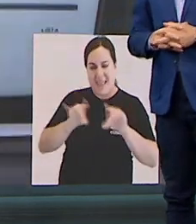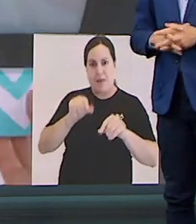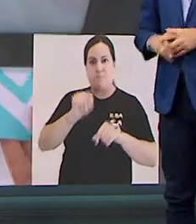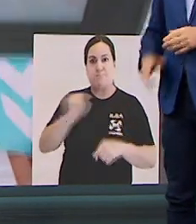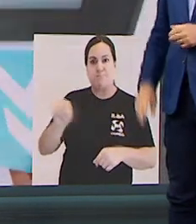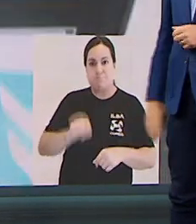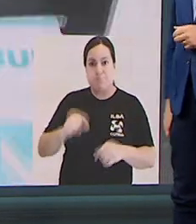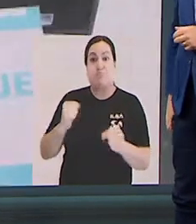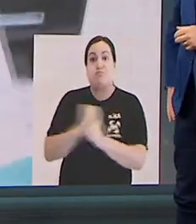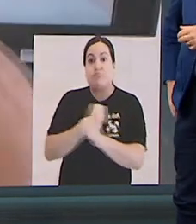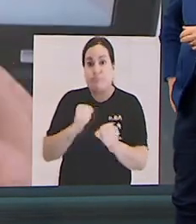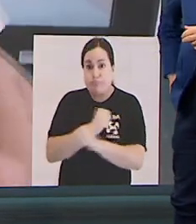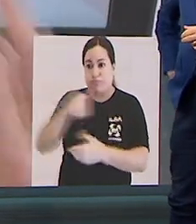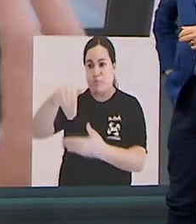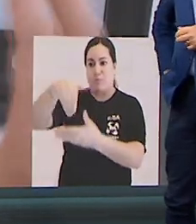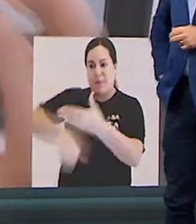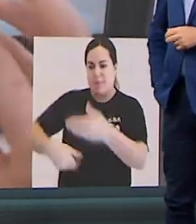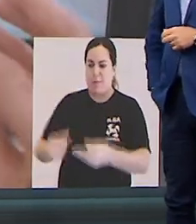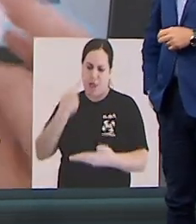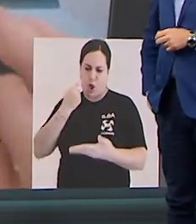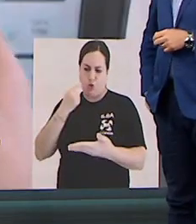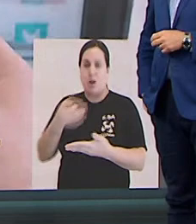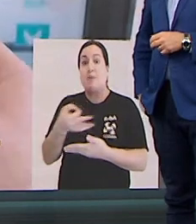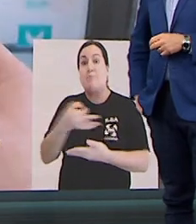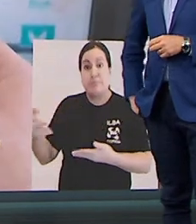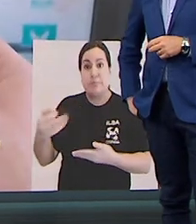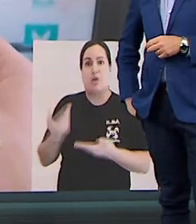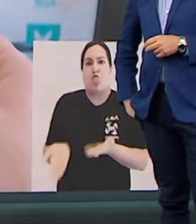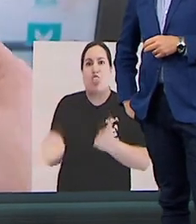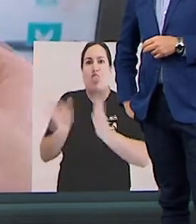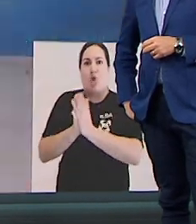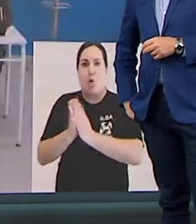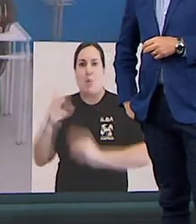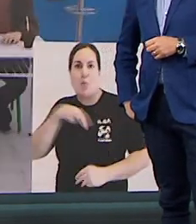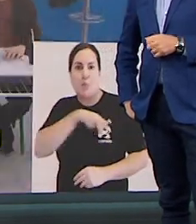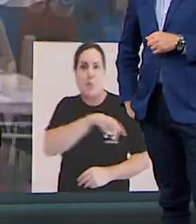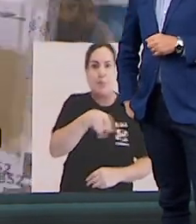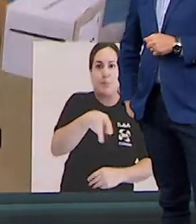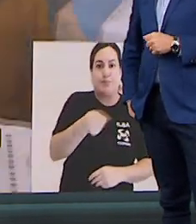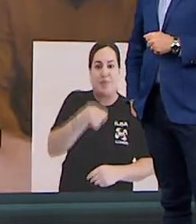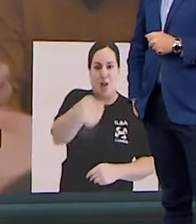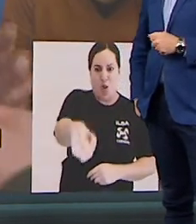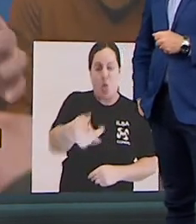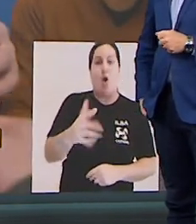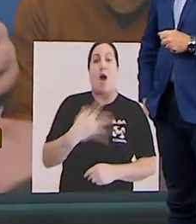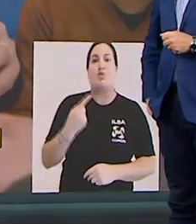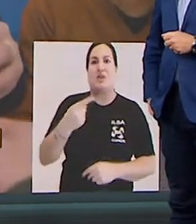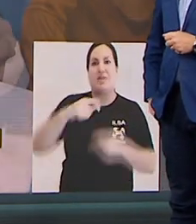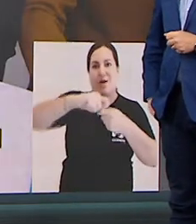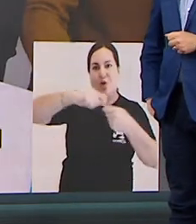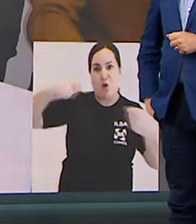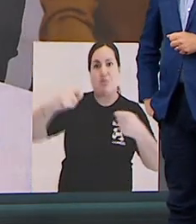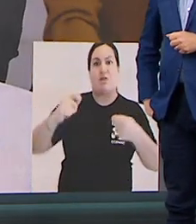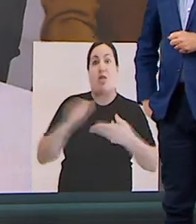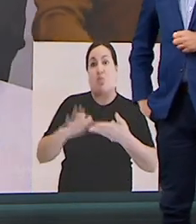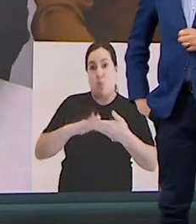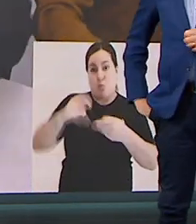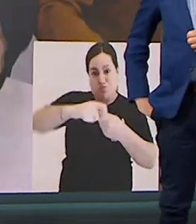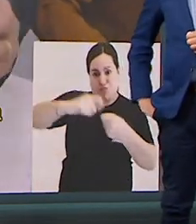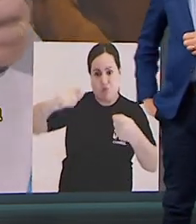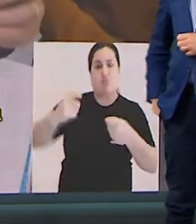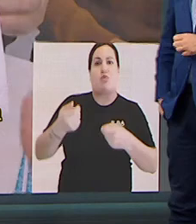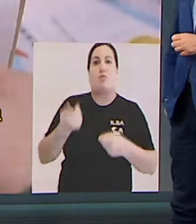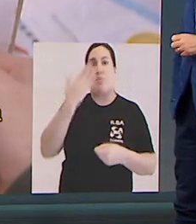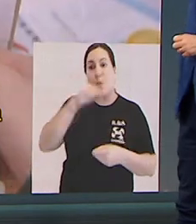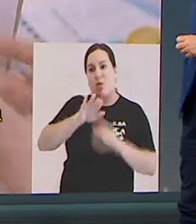le tengan que explicar Y eso va a ir demorando también entonces De antemano si decís Bueno tengo un tiempito para ver cómo se hace